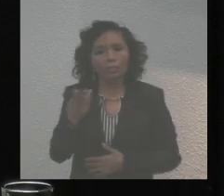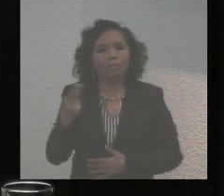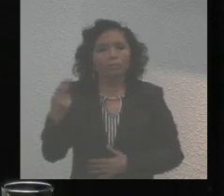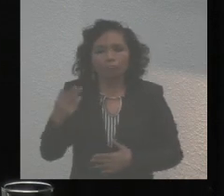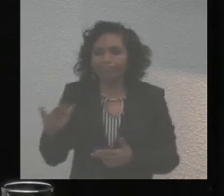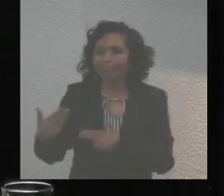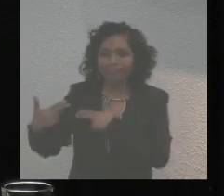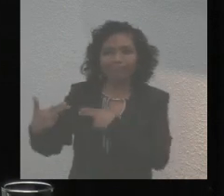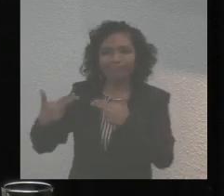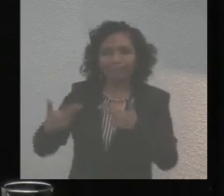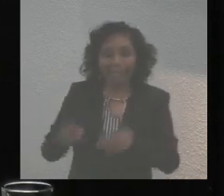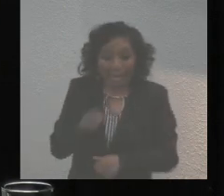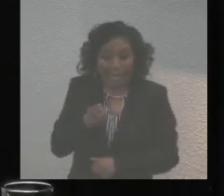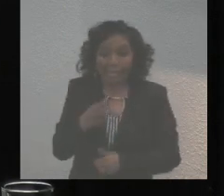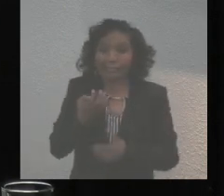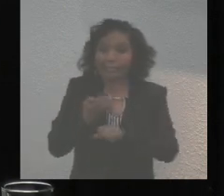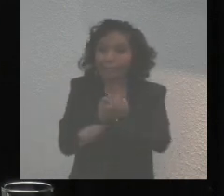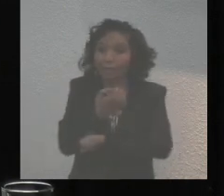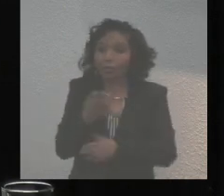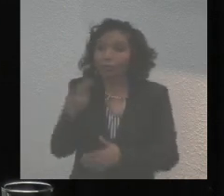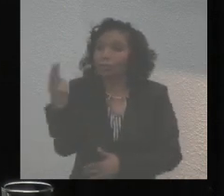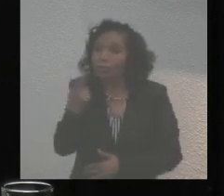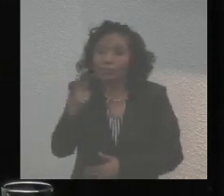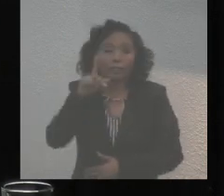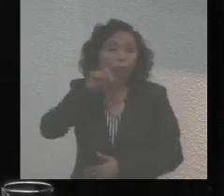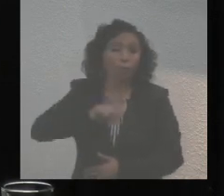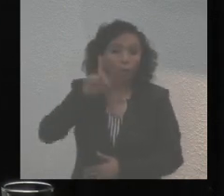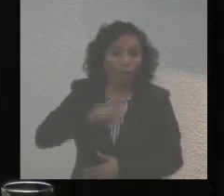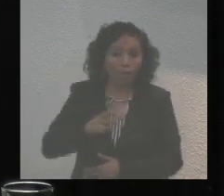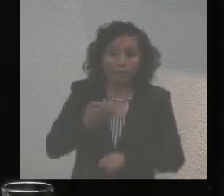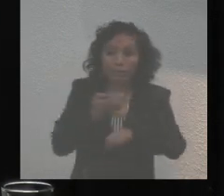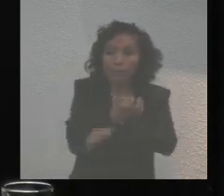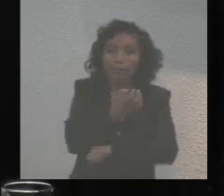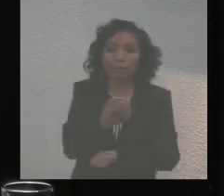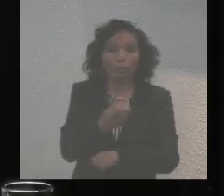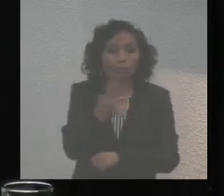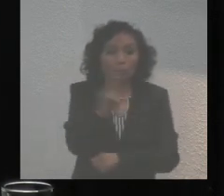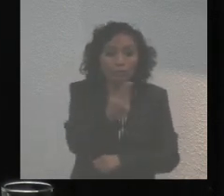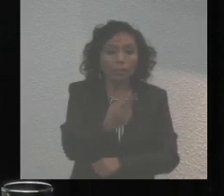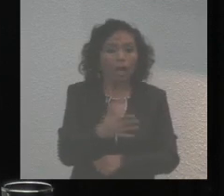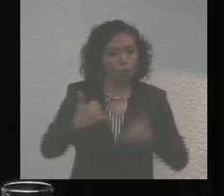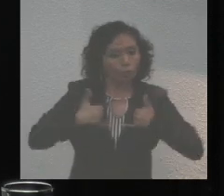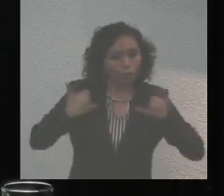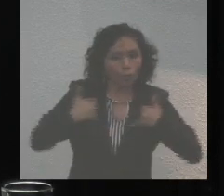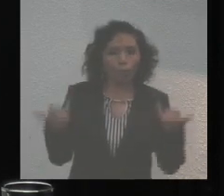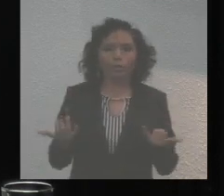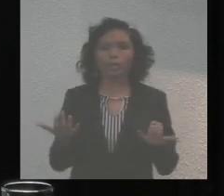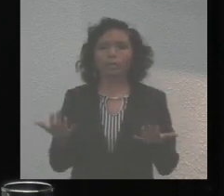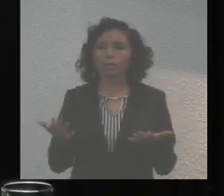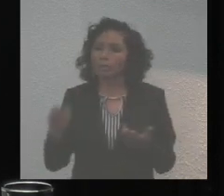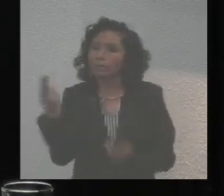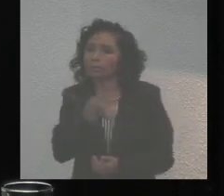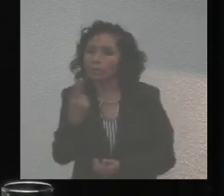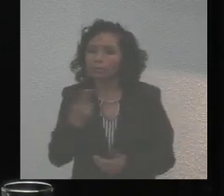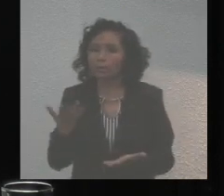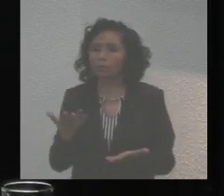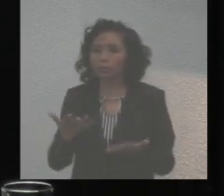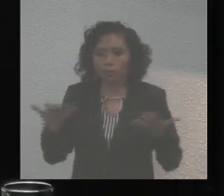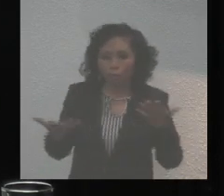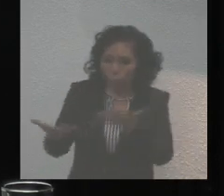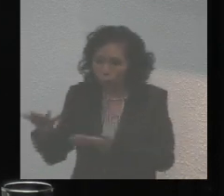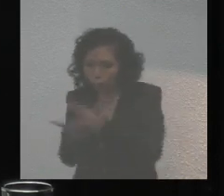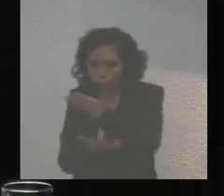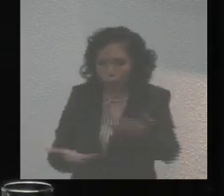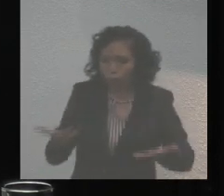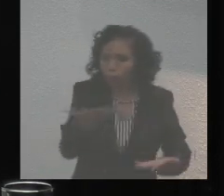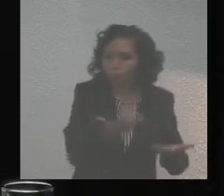legaron. Este Estado necesita a sus mujeres, este Estado necesita a sus jóvenes y necesitamos que compartamos entre